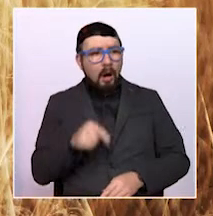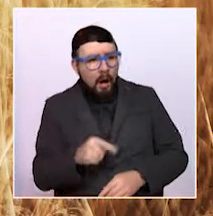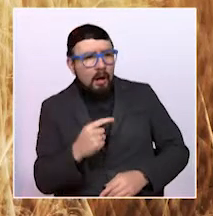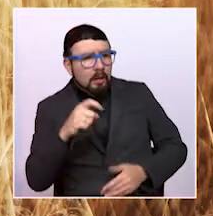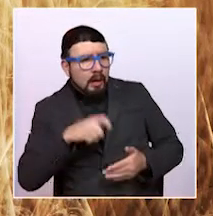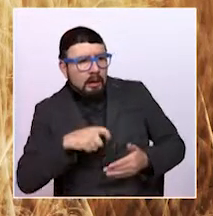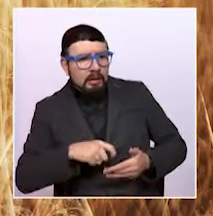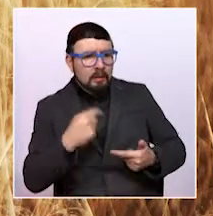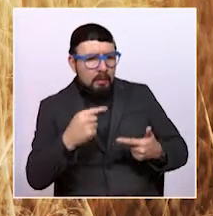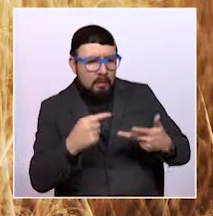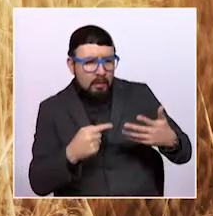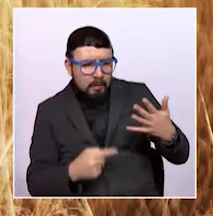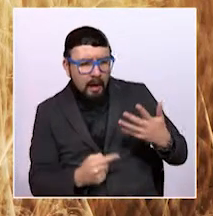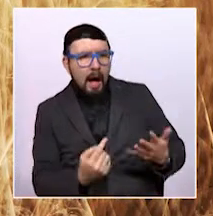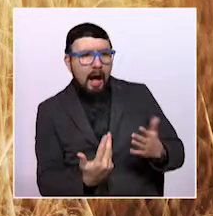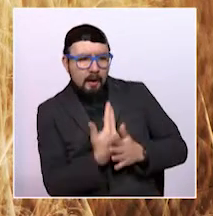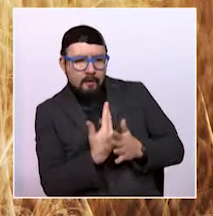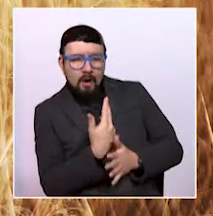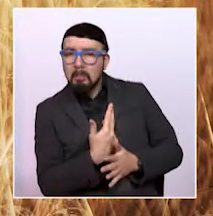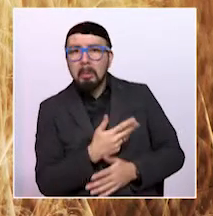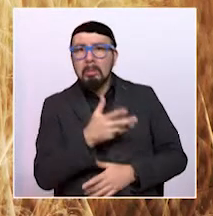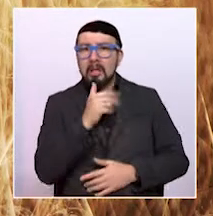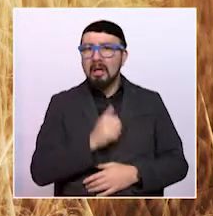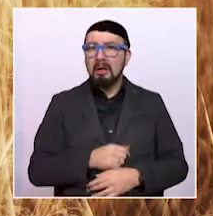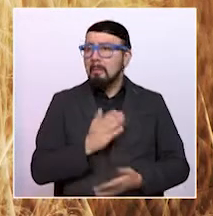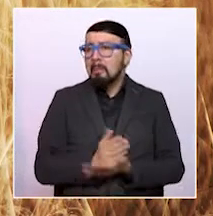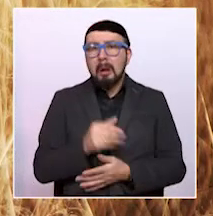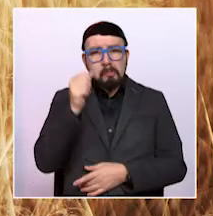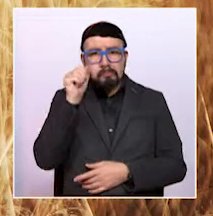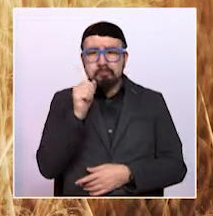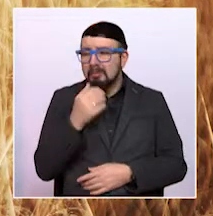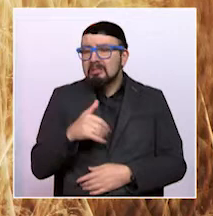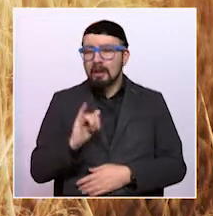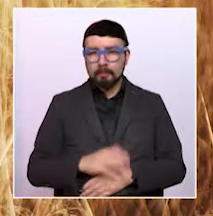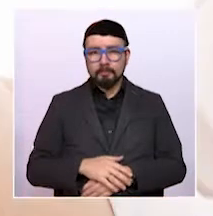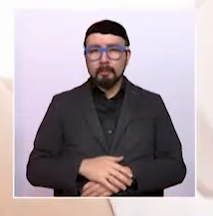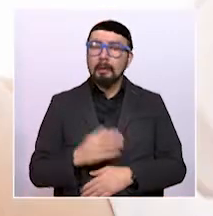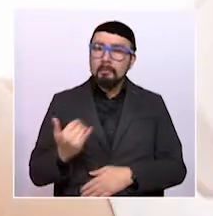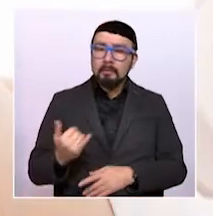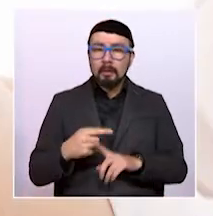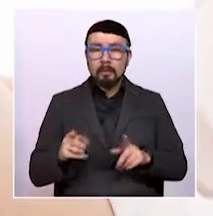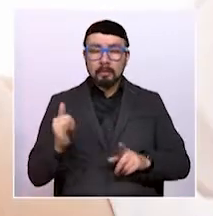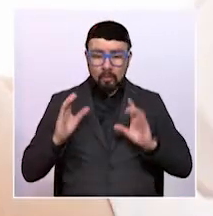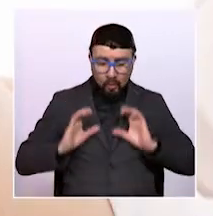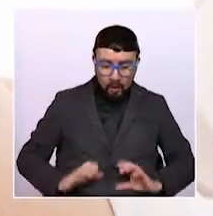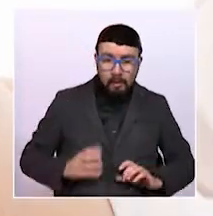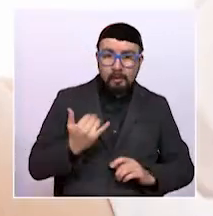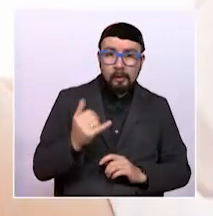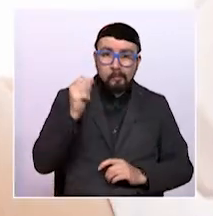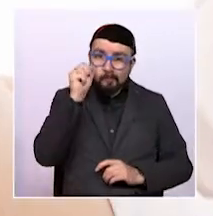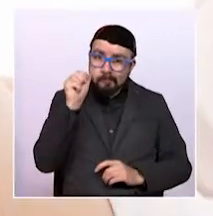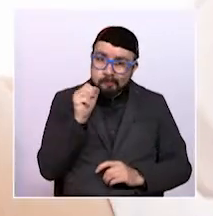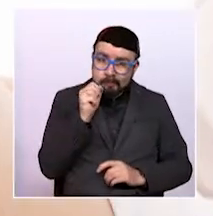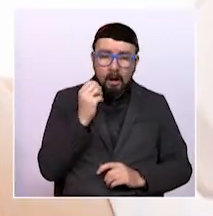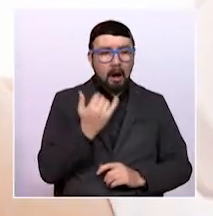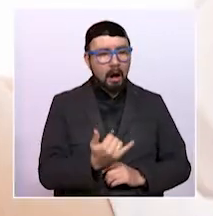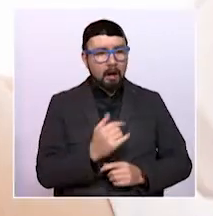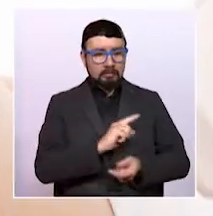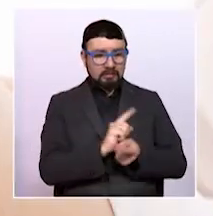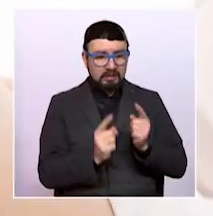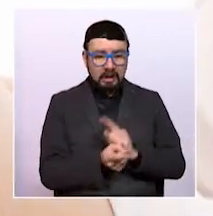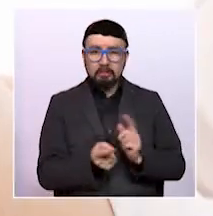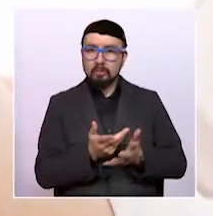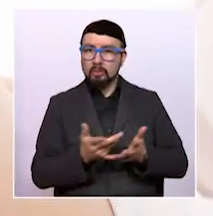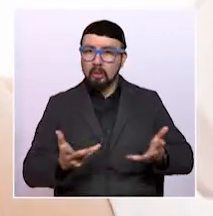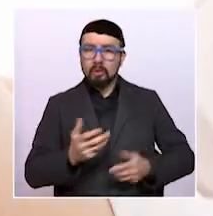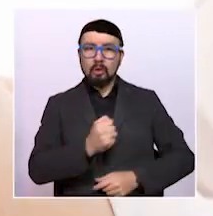cuenta que el embarazo es un estado en el que el cuerpo cambia y migra los vasos el corazón el riñón